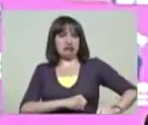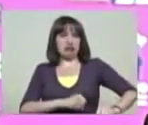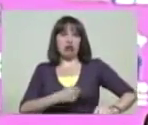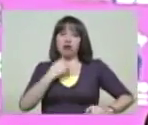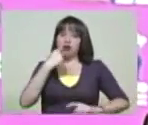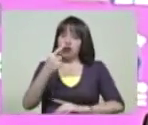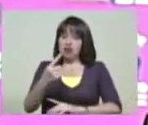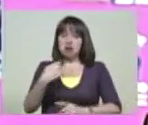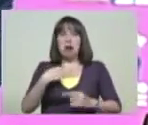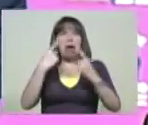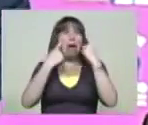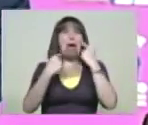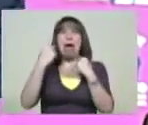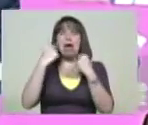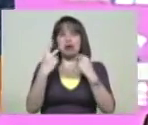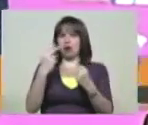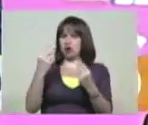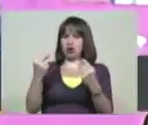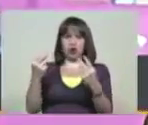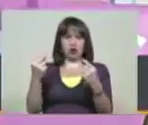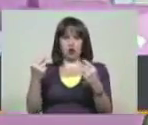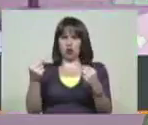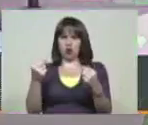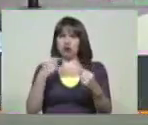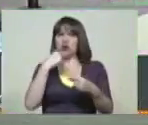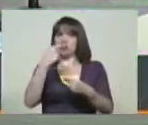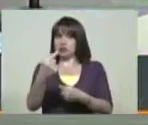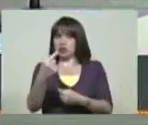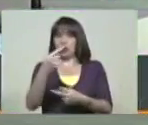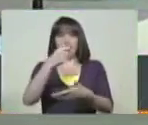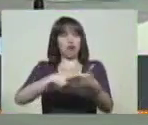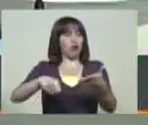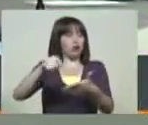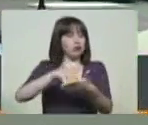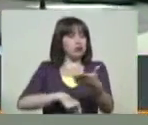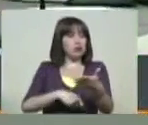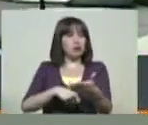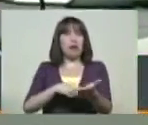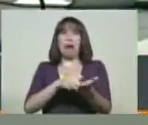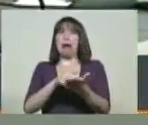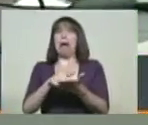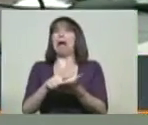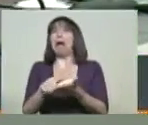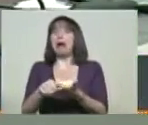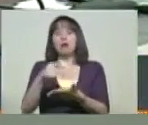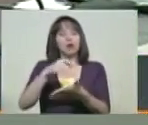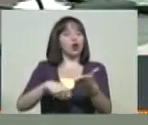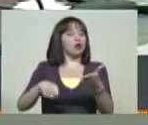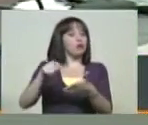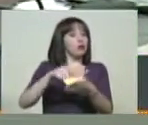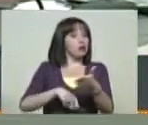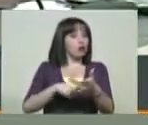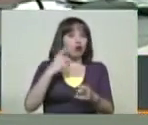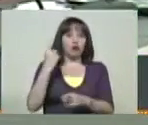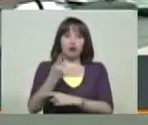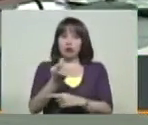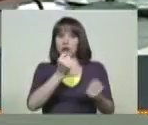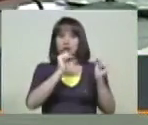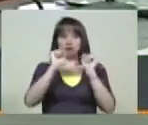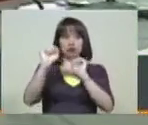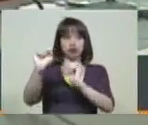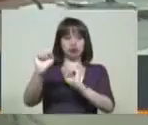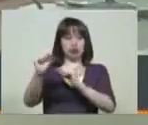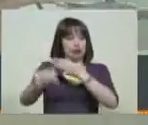digo señor iker prohibido y origen aquí lo que se trata es de combatir construir